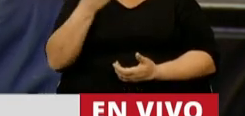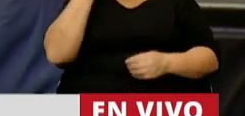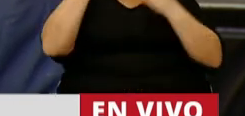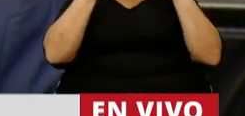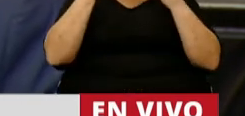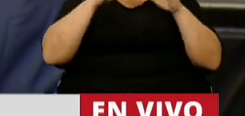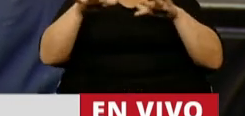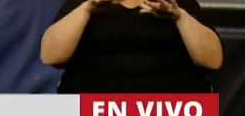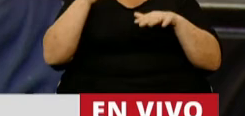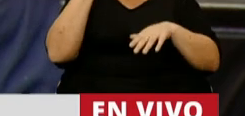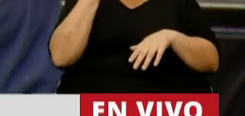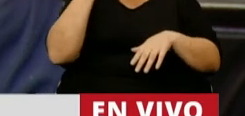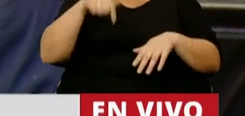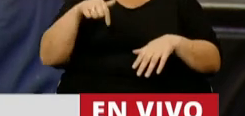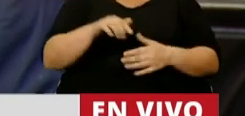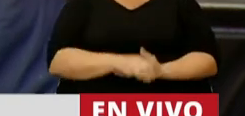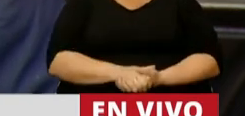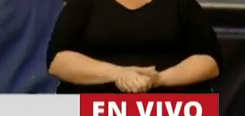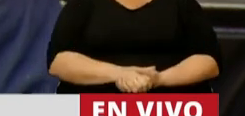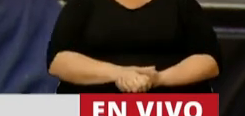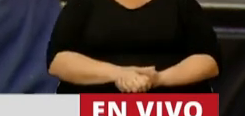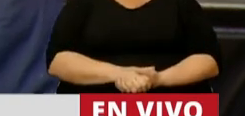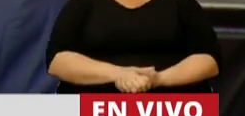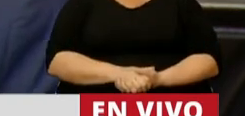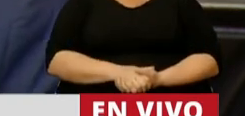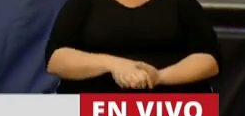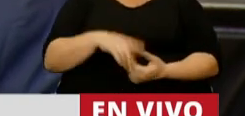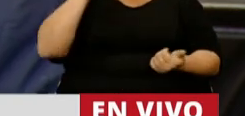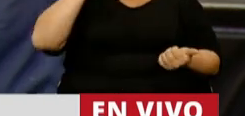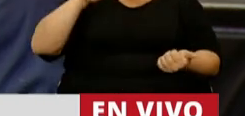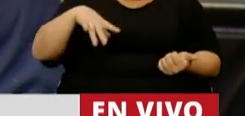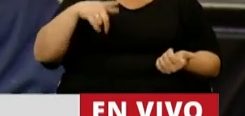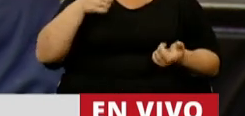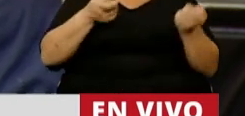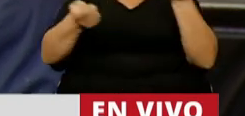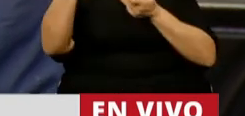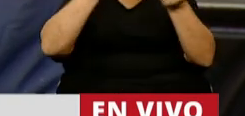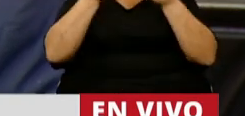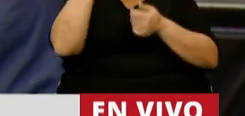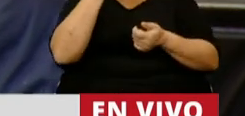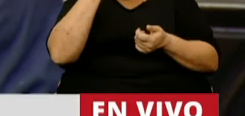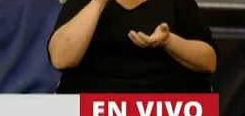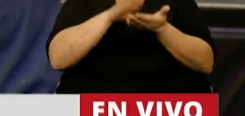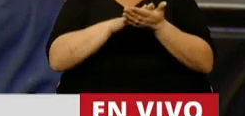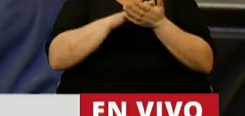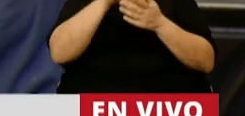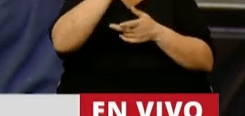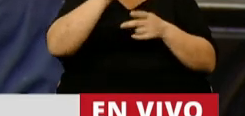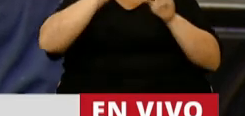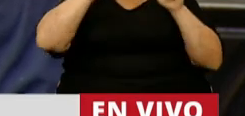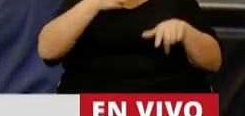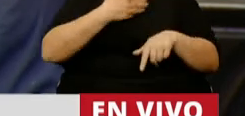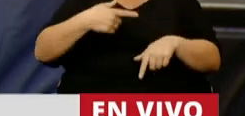tembladeral económico que estamos atravesando. Hay desconfianza de los operadores económicos respecto a los planes de